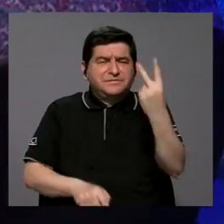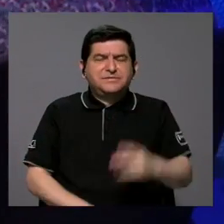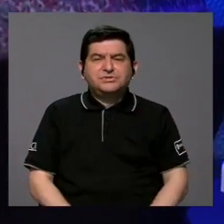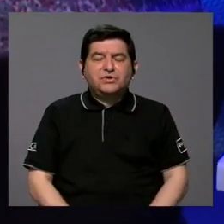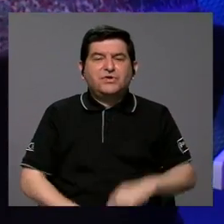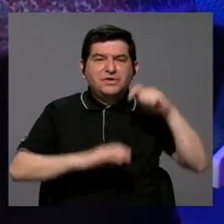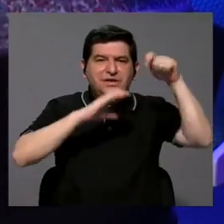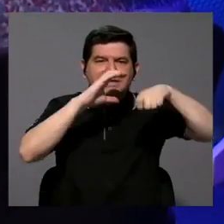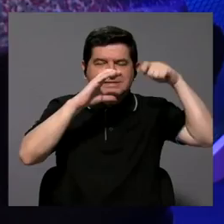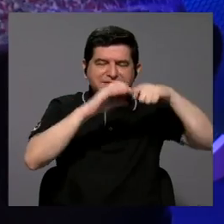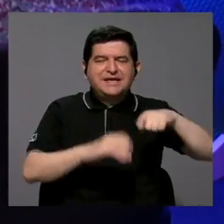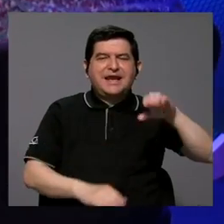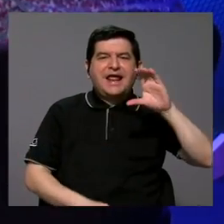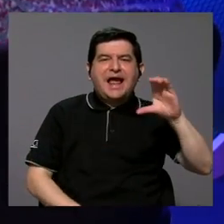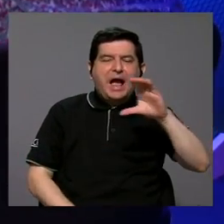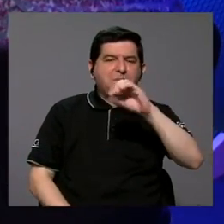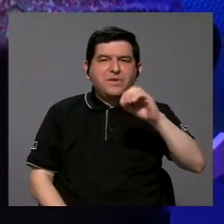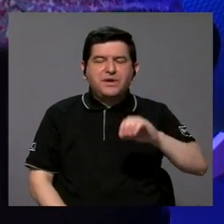el Cine de Moravia,